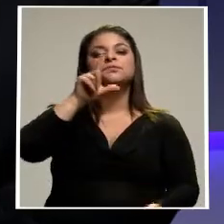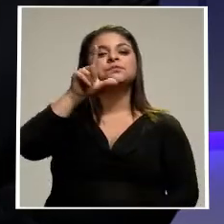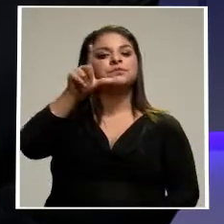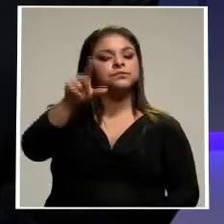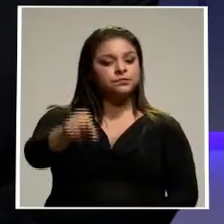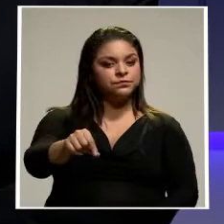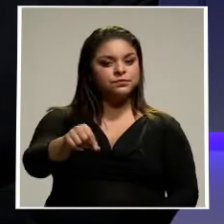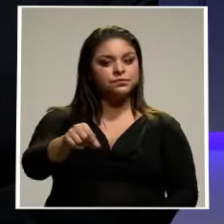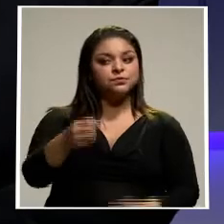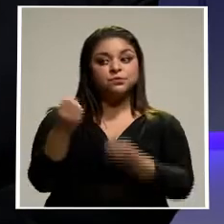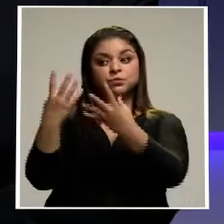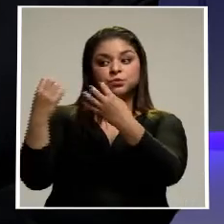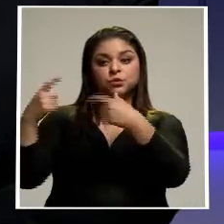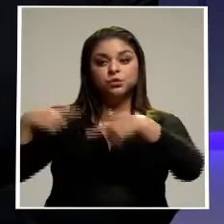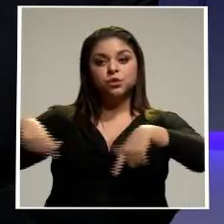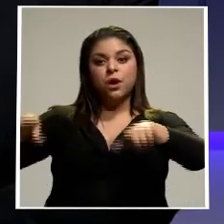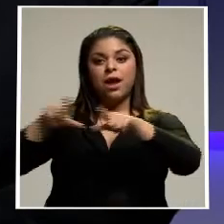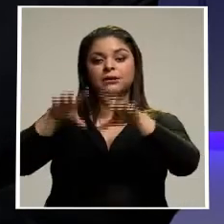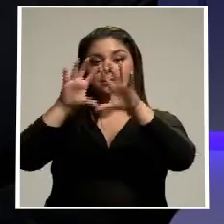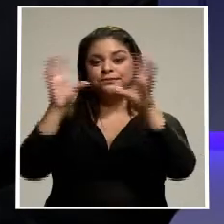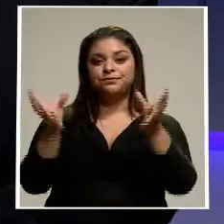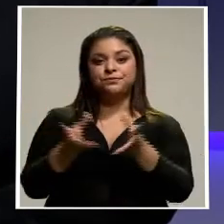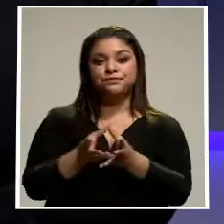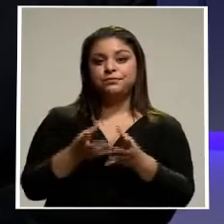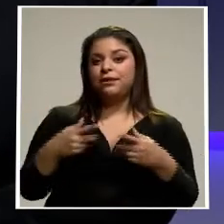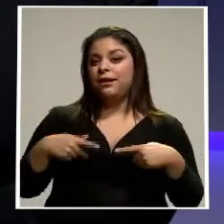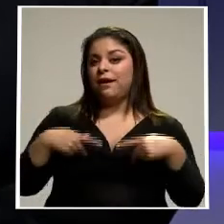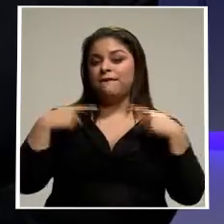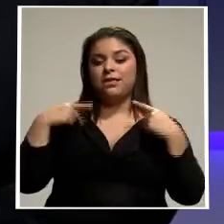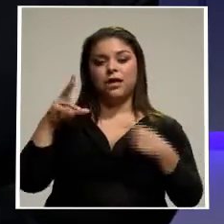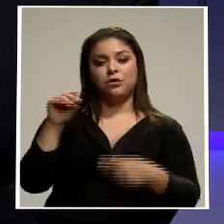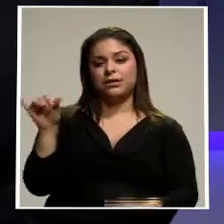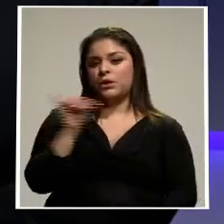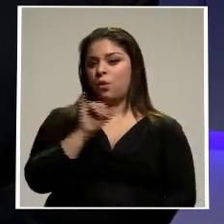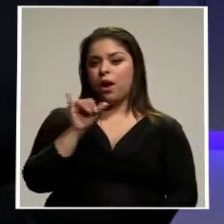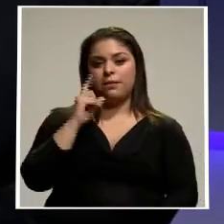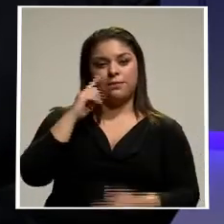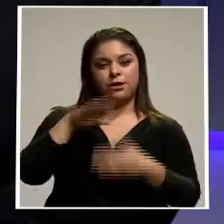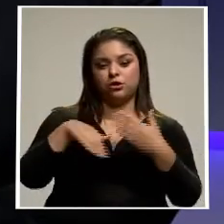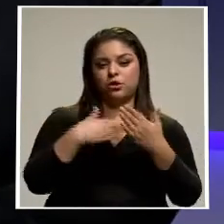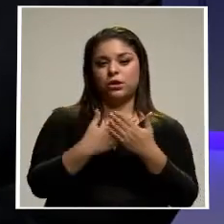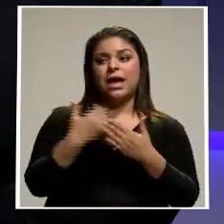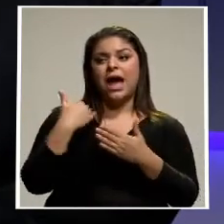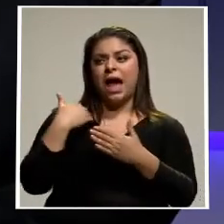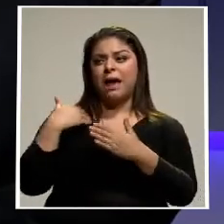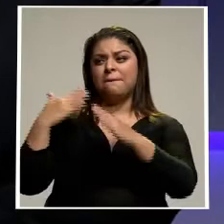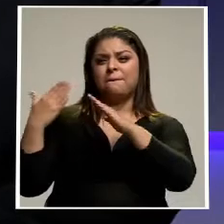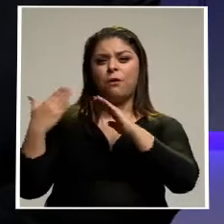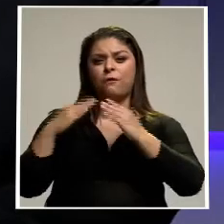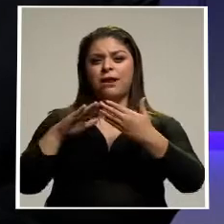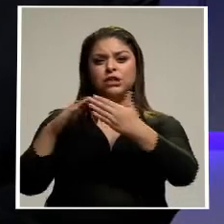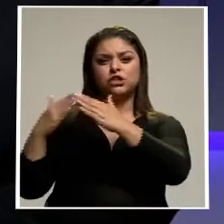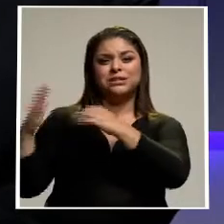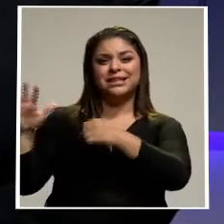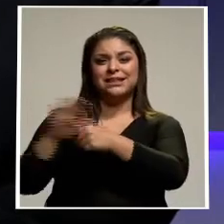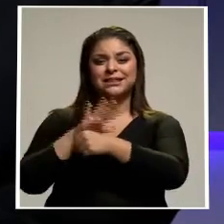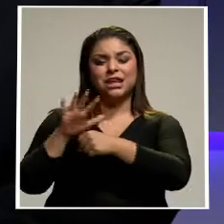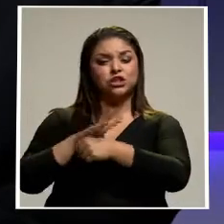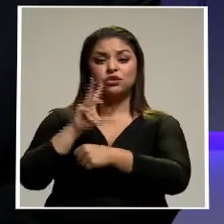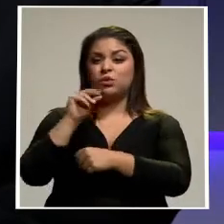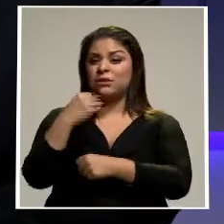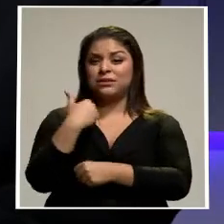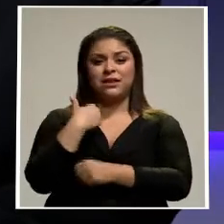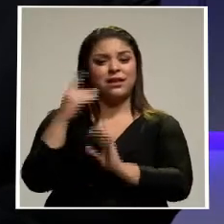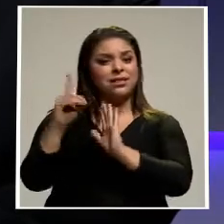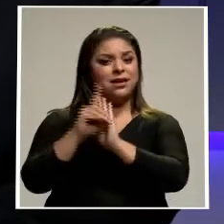mundo la vida no vale igual para todos. Hay personas, poblaciones enteras que no tienen ese derecho tan elemental que es